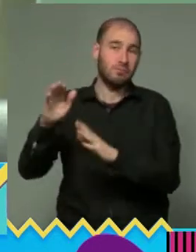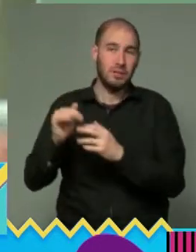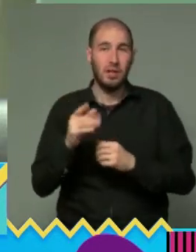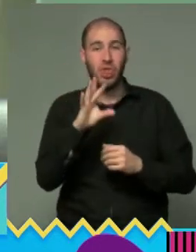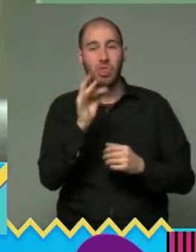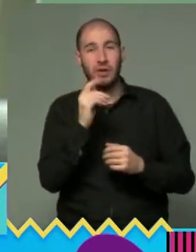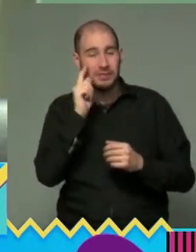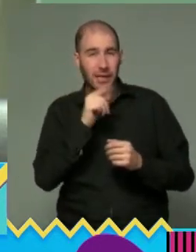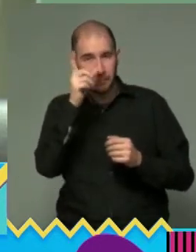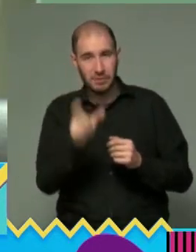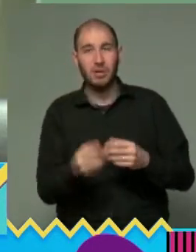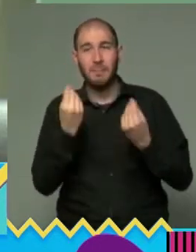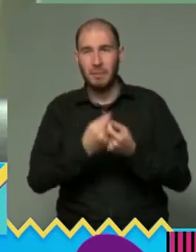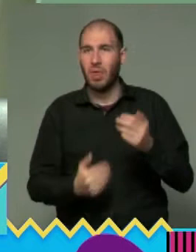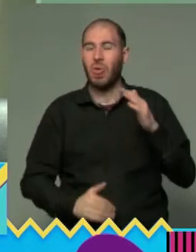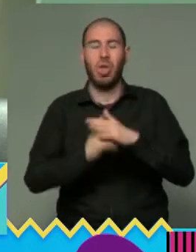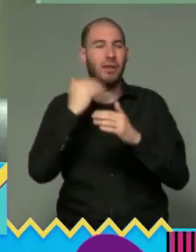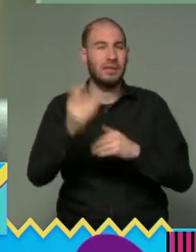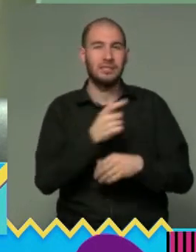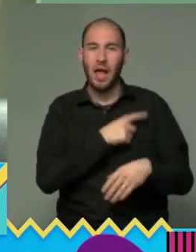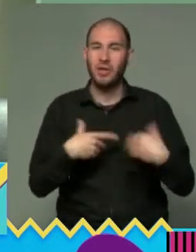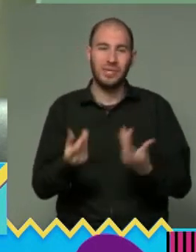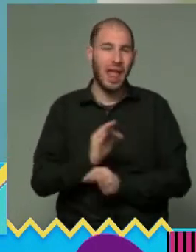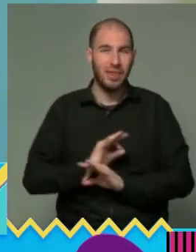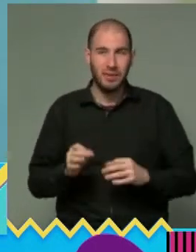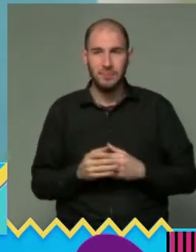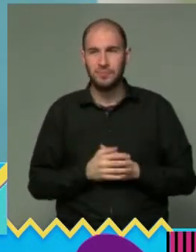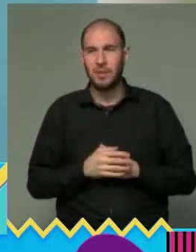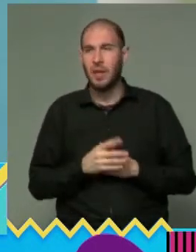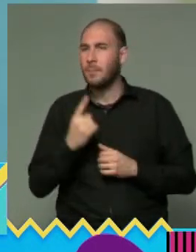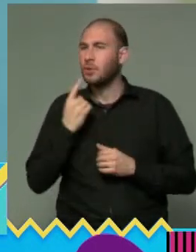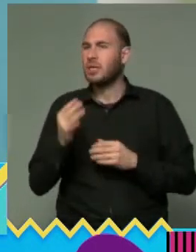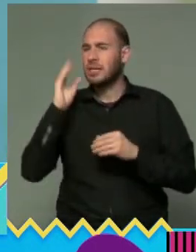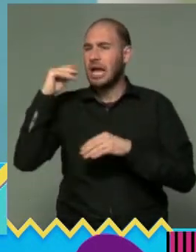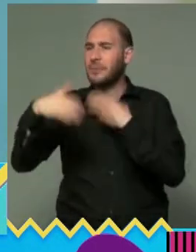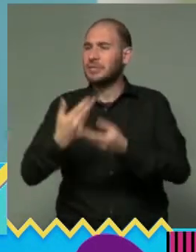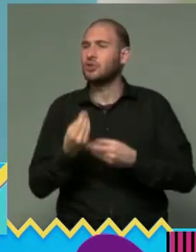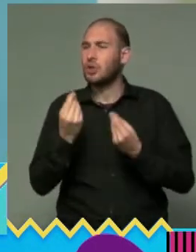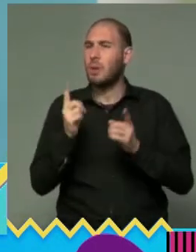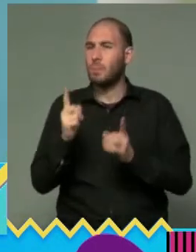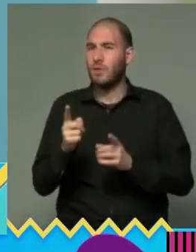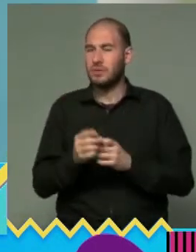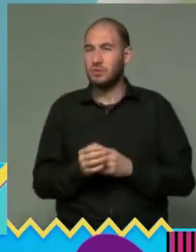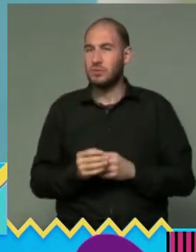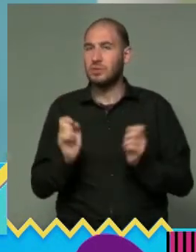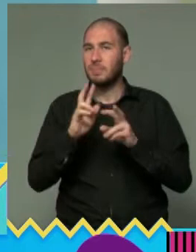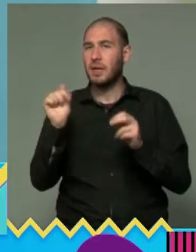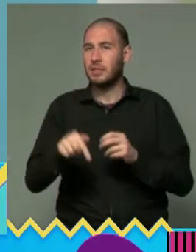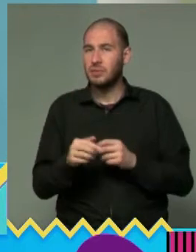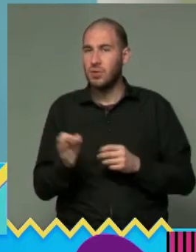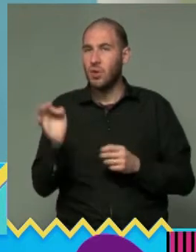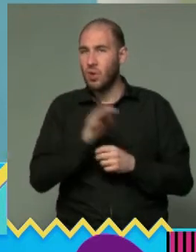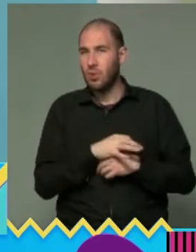DOIT y ves la misma persona sobrepasada que el Estado lo deja solo. ¿Cómo se capacita un docente con esto? ¿O